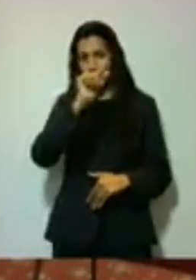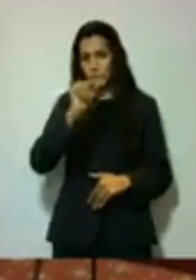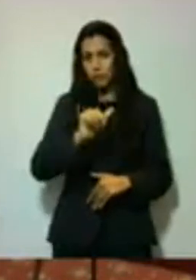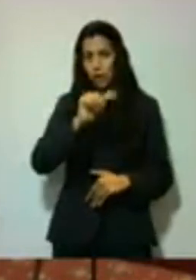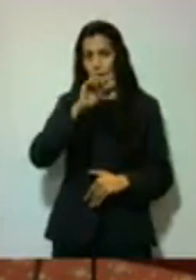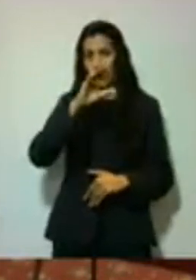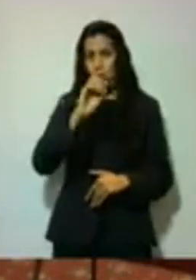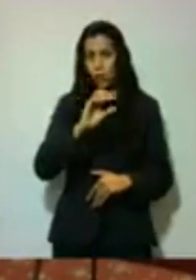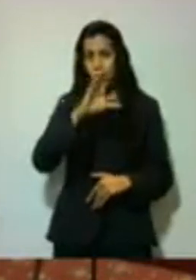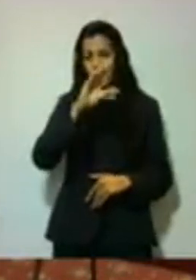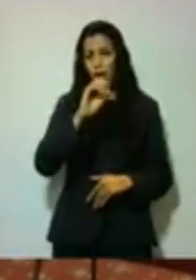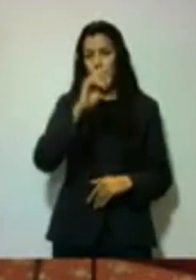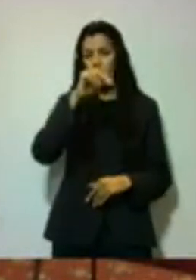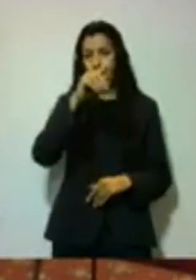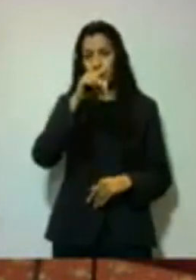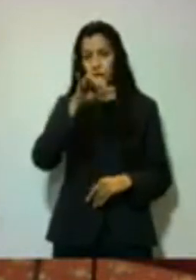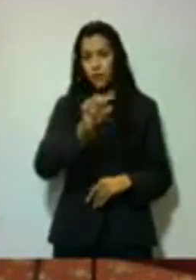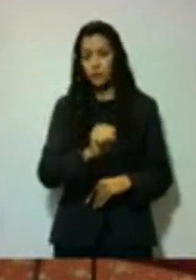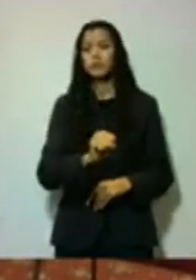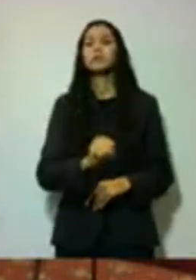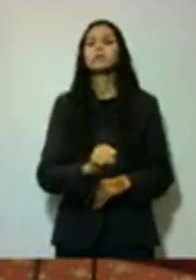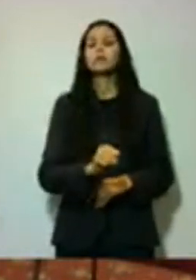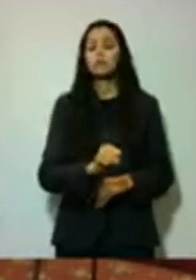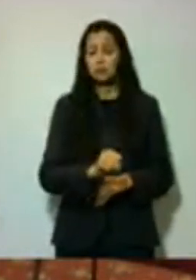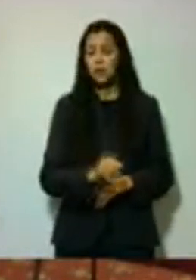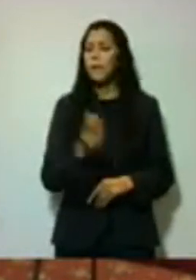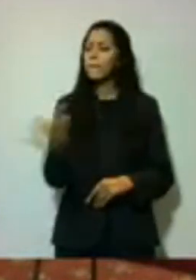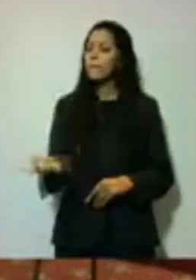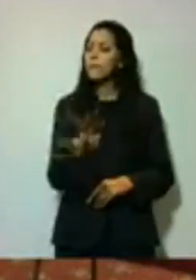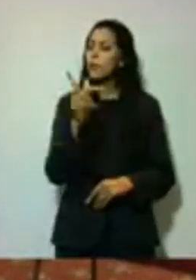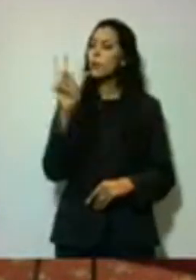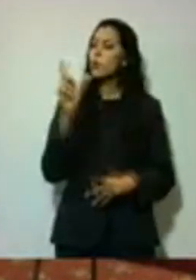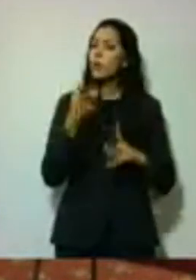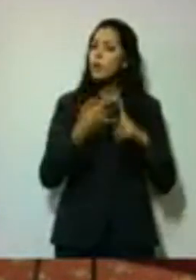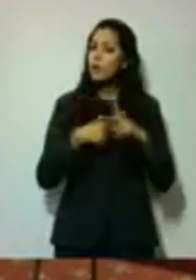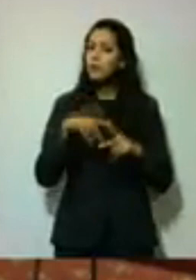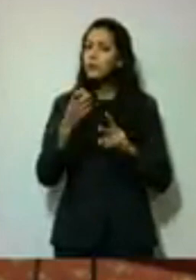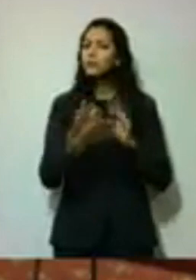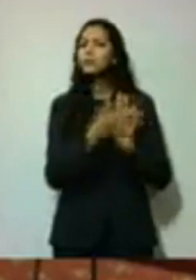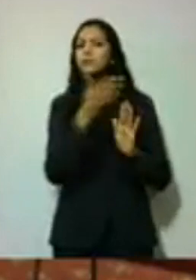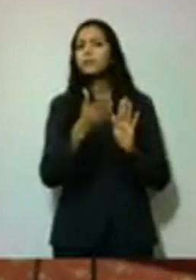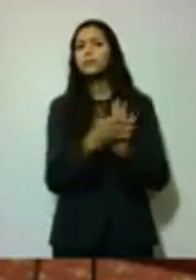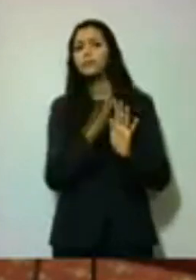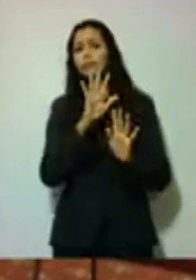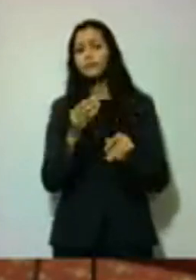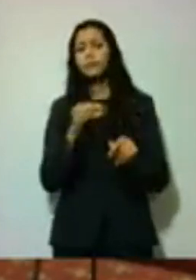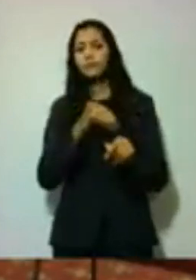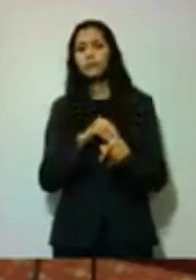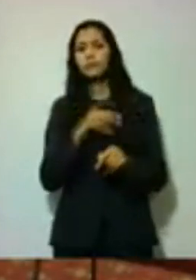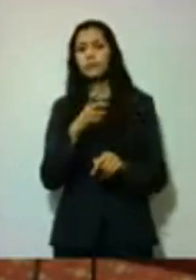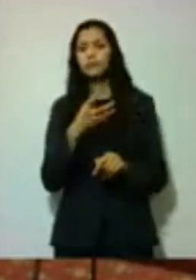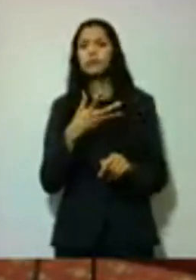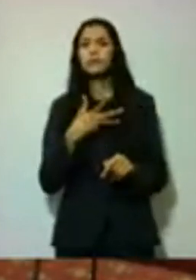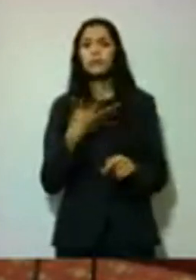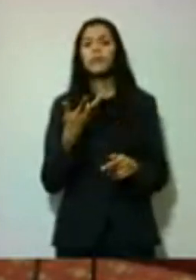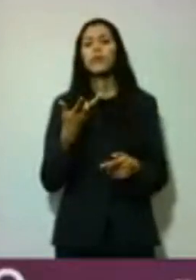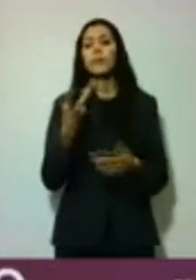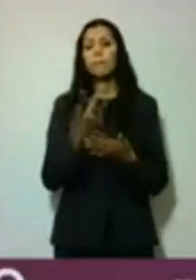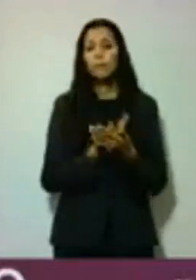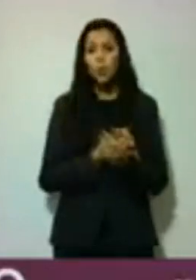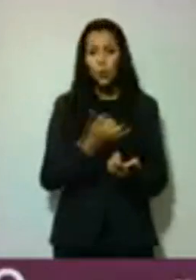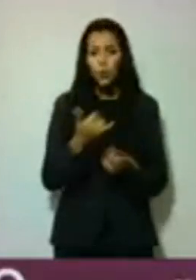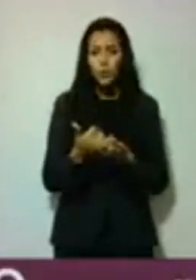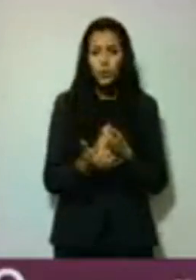preguntarle pues cuándo iniciaría Esta obra ya está considerada cuál sería el costo Bueno tenemos el proyecto